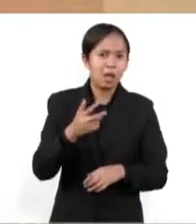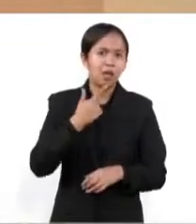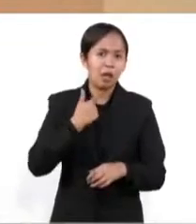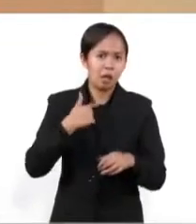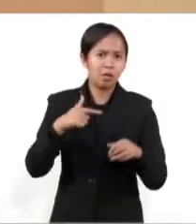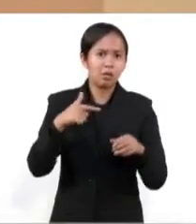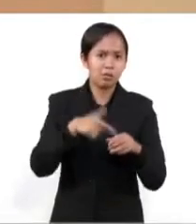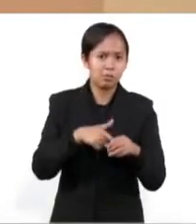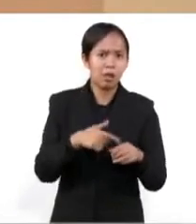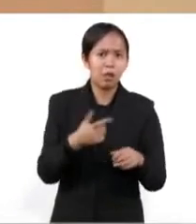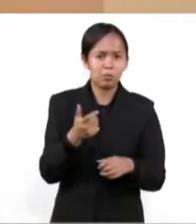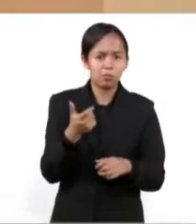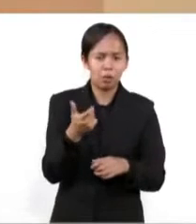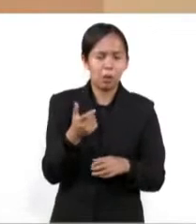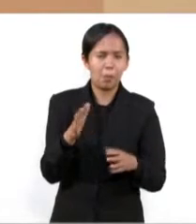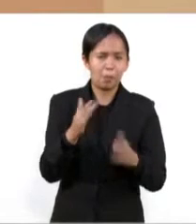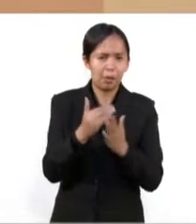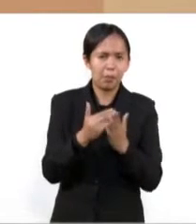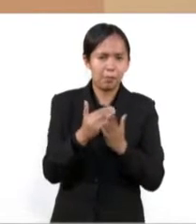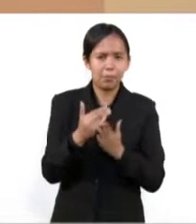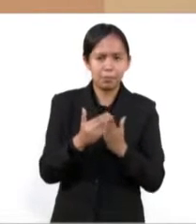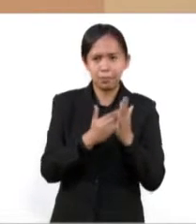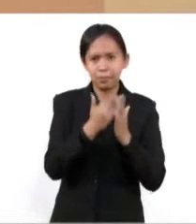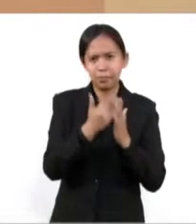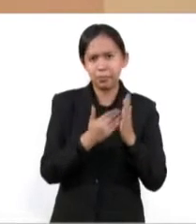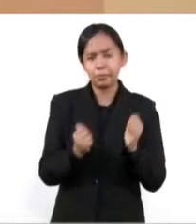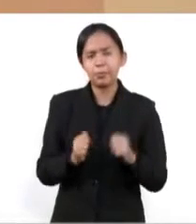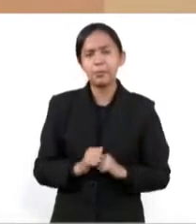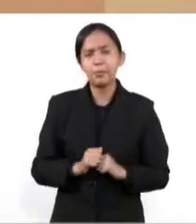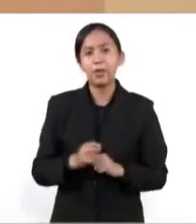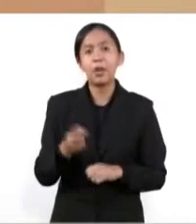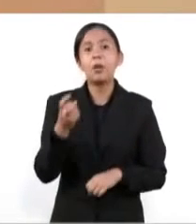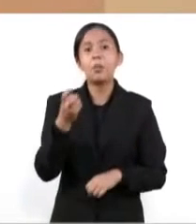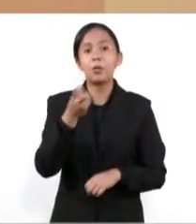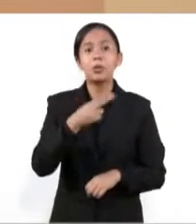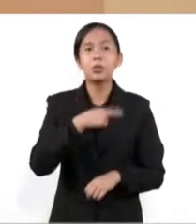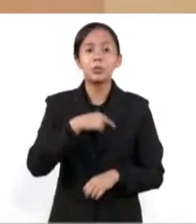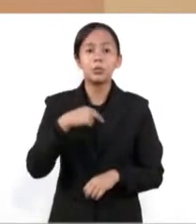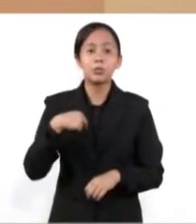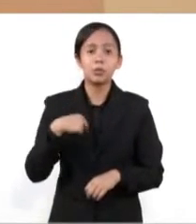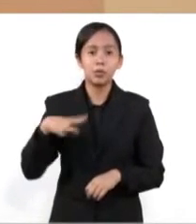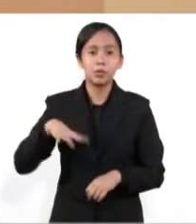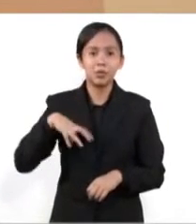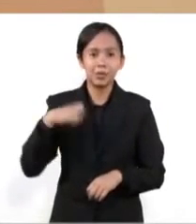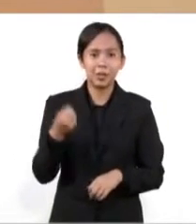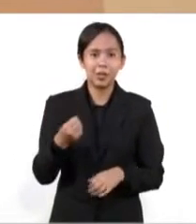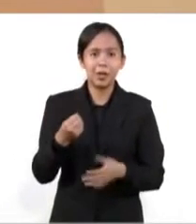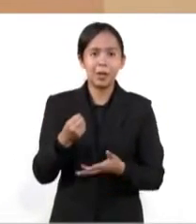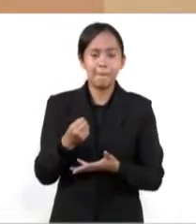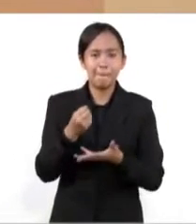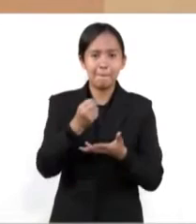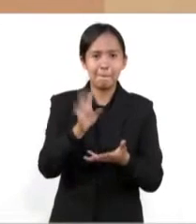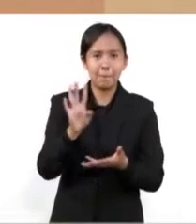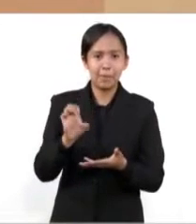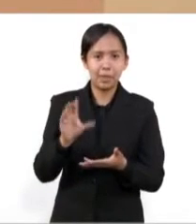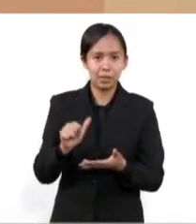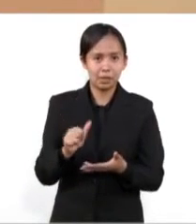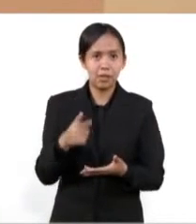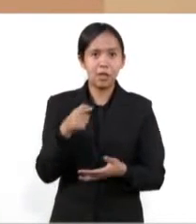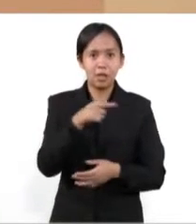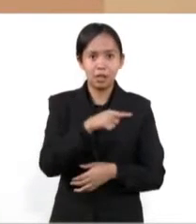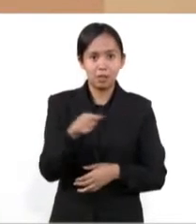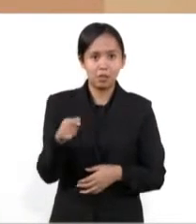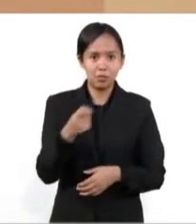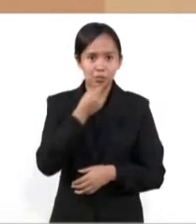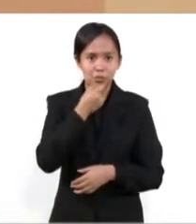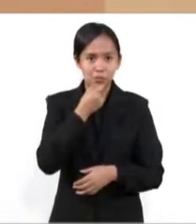gasolina, del diésel. Pero nosotros decidimos hacer un esfuerzo para que esta beca que reciben todos los niños y niñas